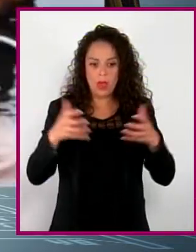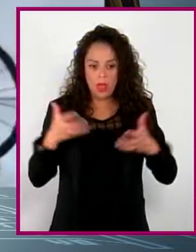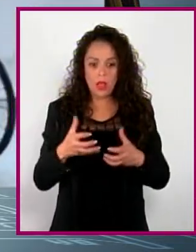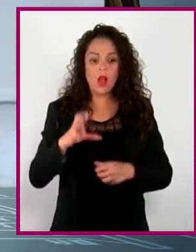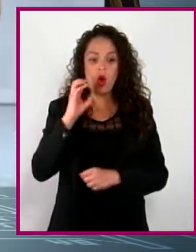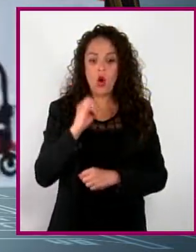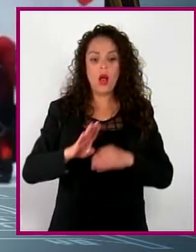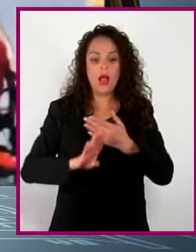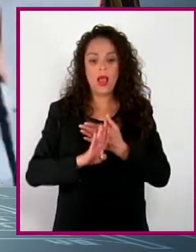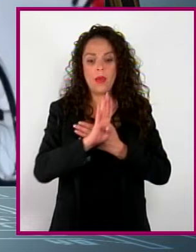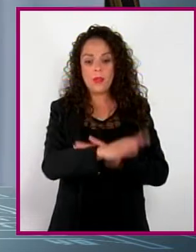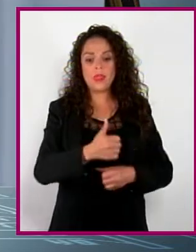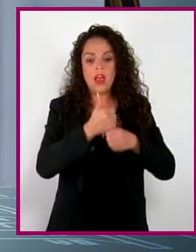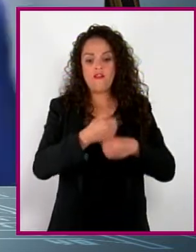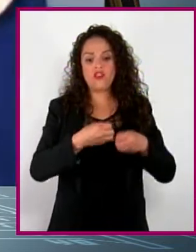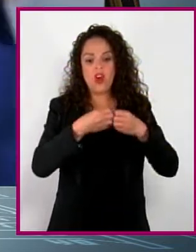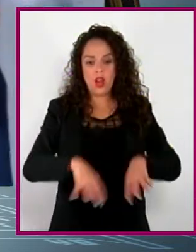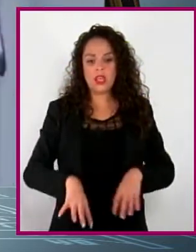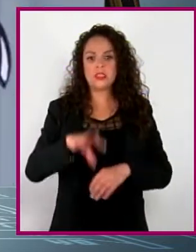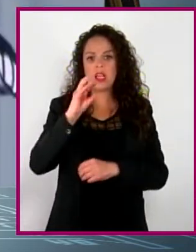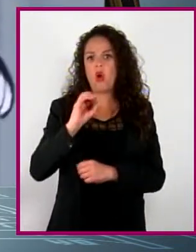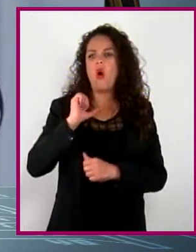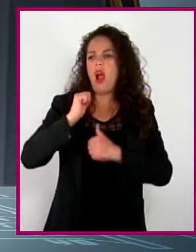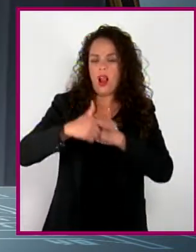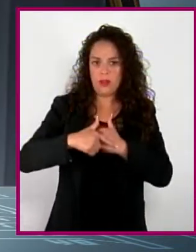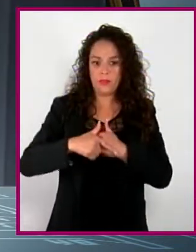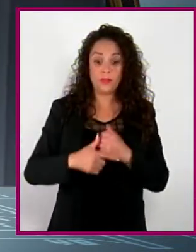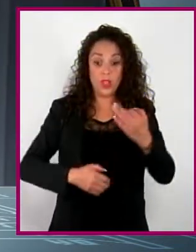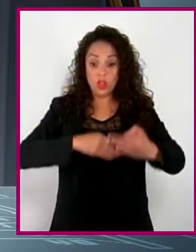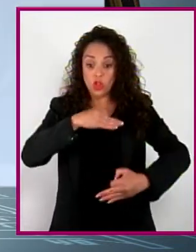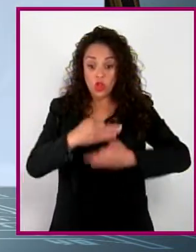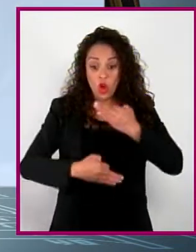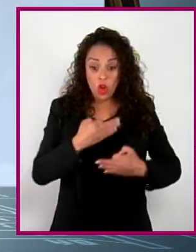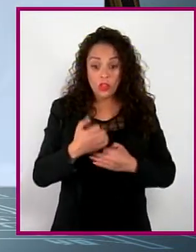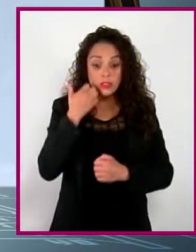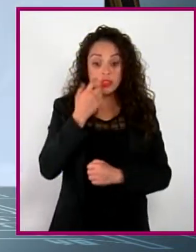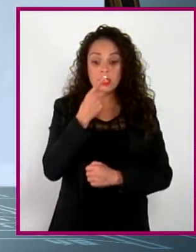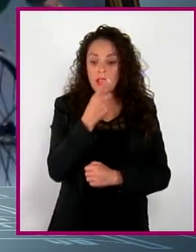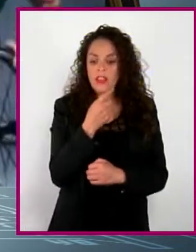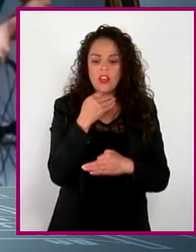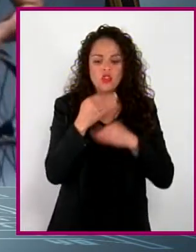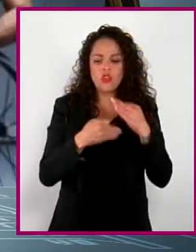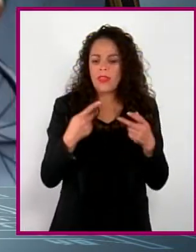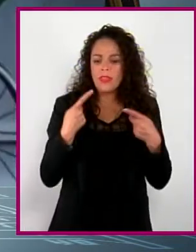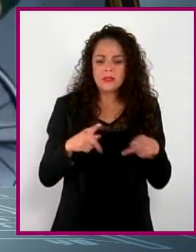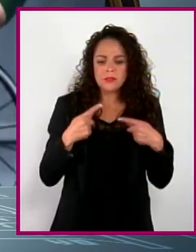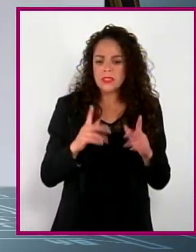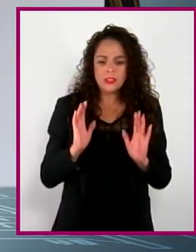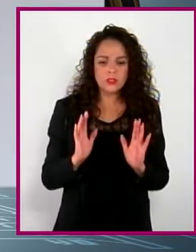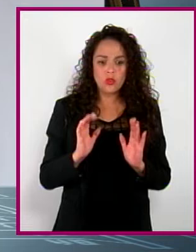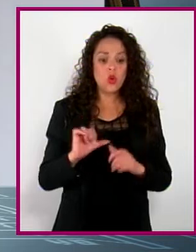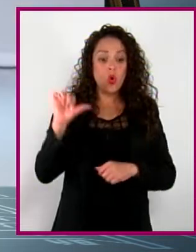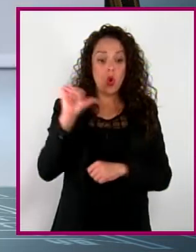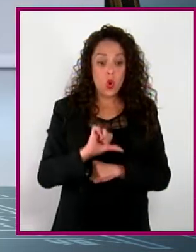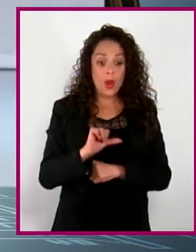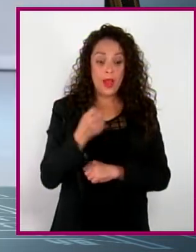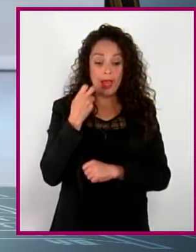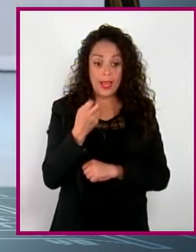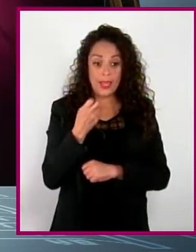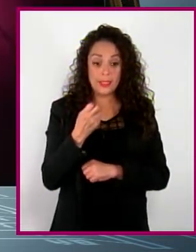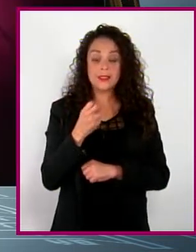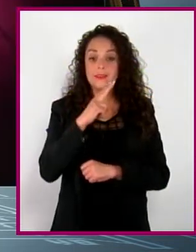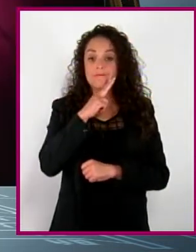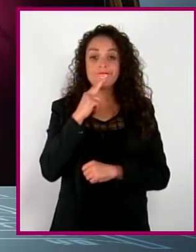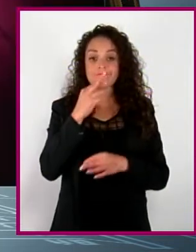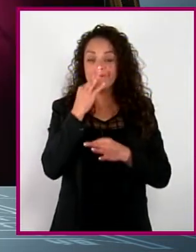intimidación. Y cuando decimos todos, nos referimos a todas las personas sin excepciones. Hoy dedicamos este noticiario a